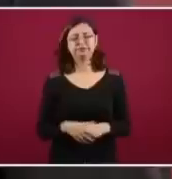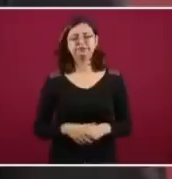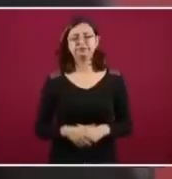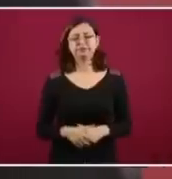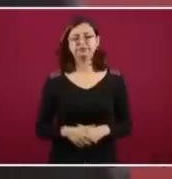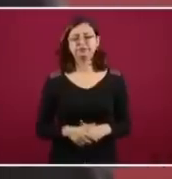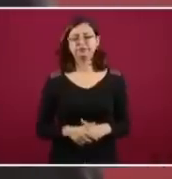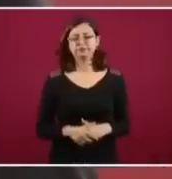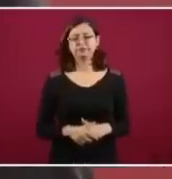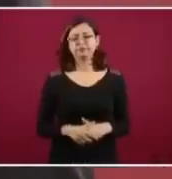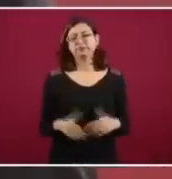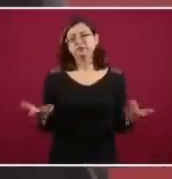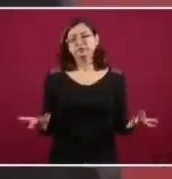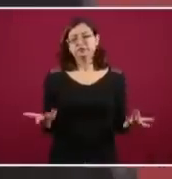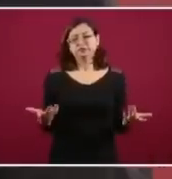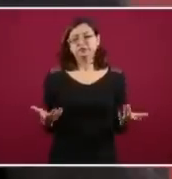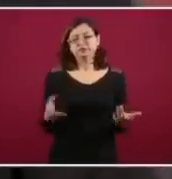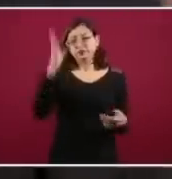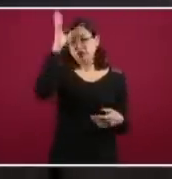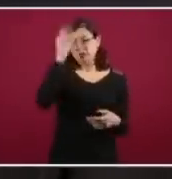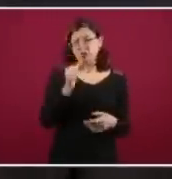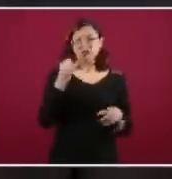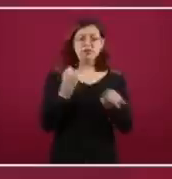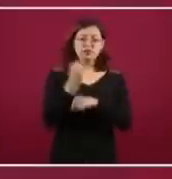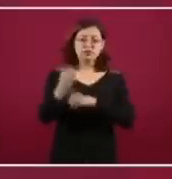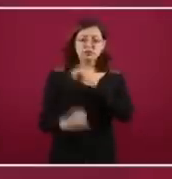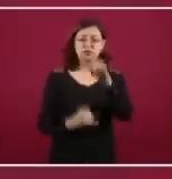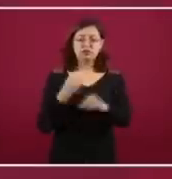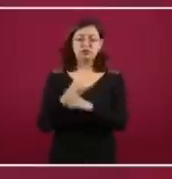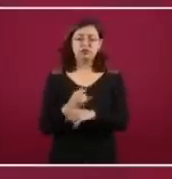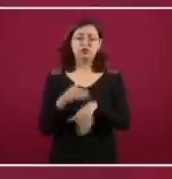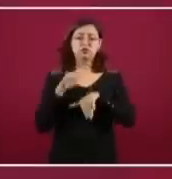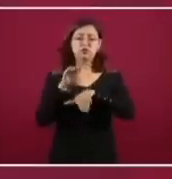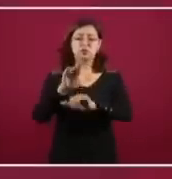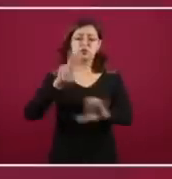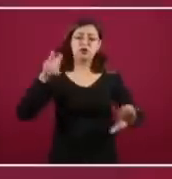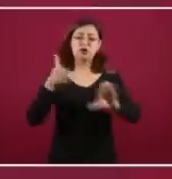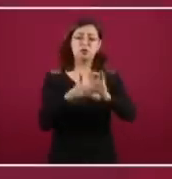en estos casos los convenios que tienen que ver con el asilo.